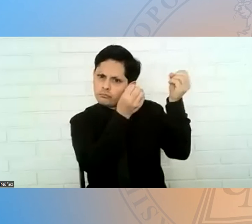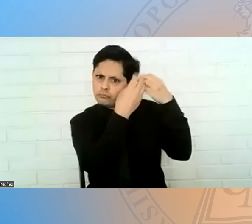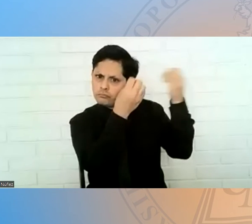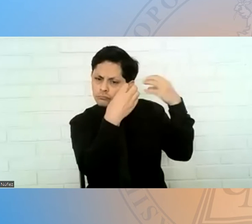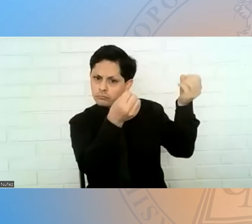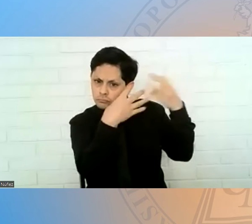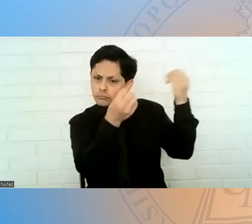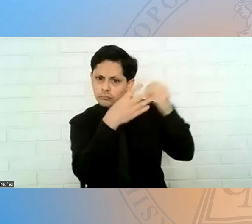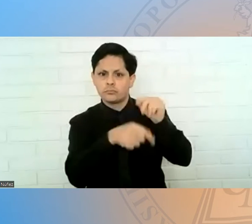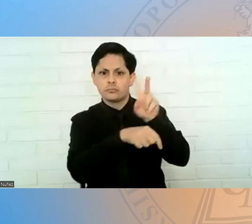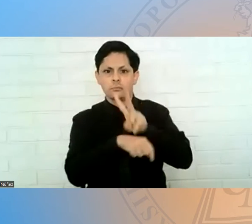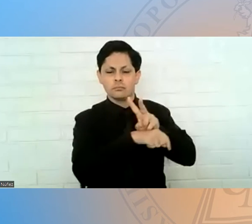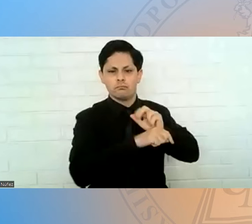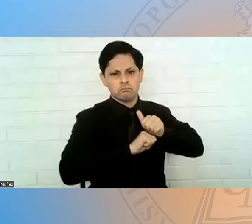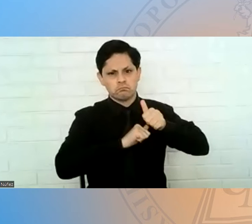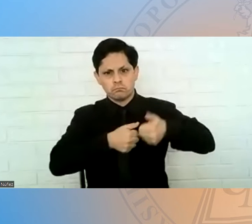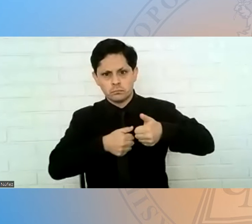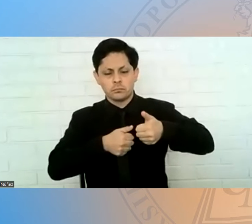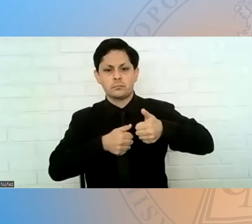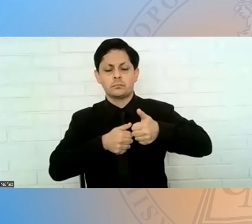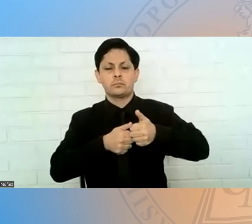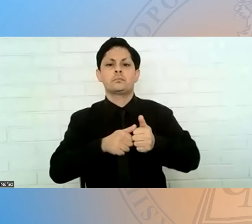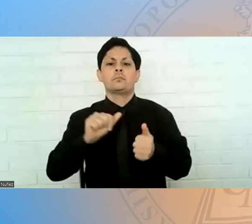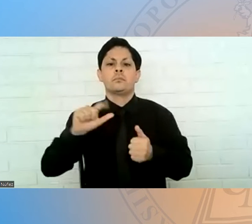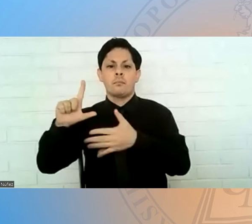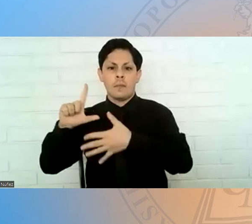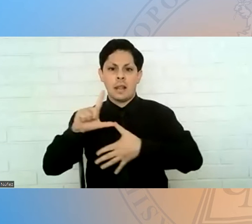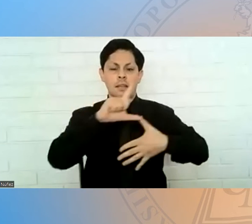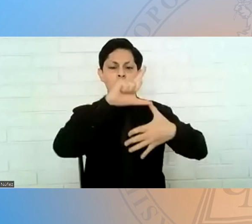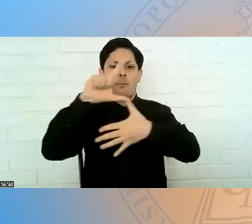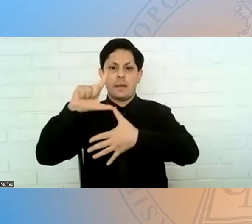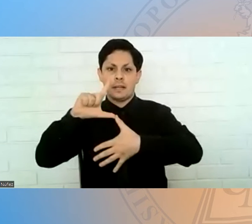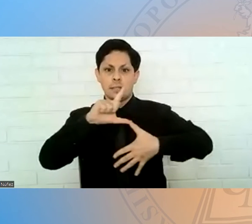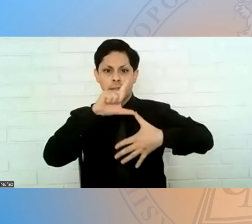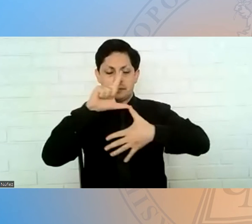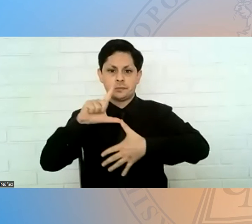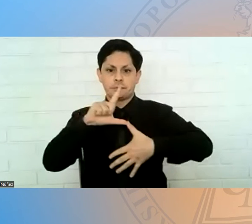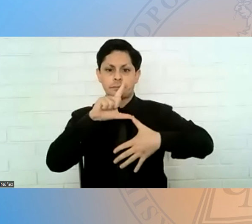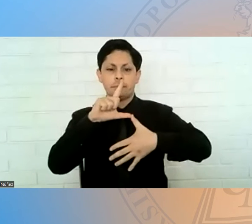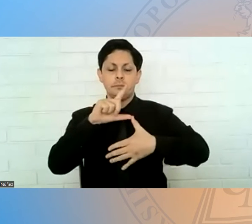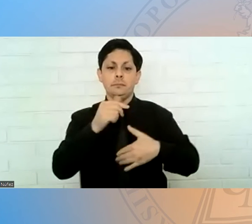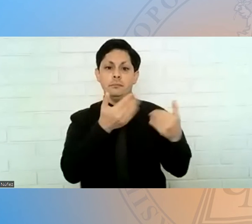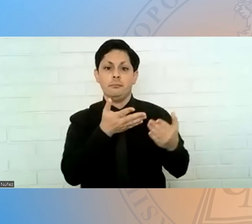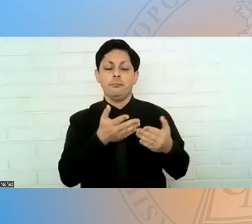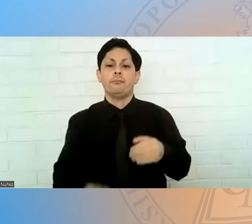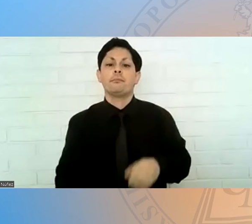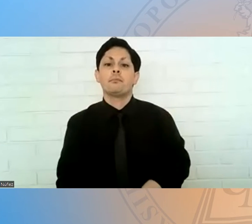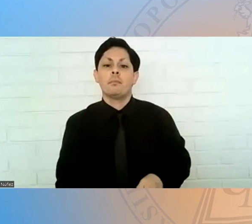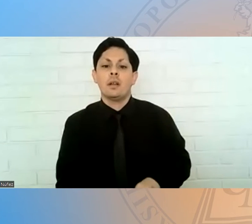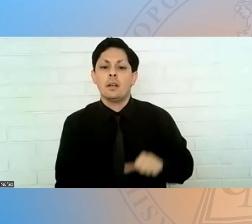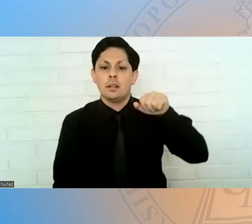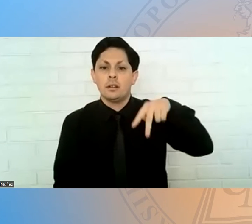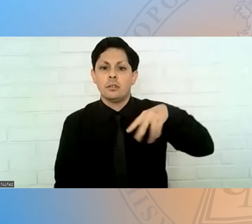y Proyecciones en Latinoamérica, voy a presentar a Nolfa Ibáñez Salgado,